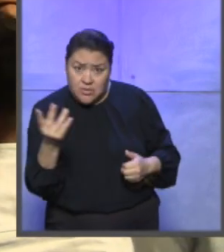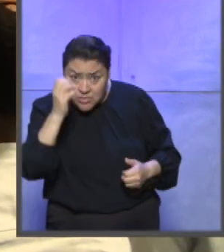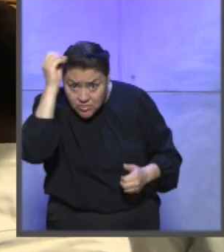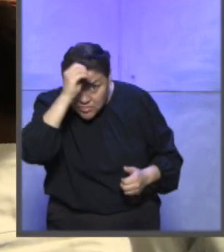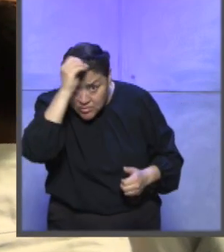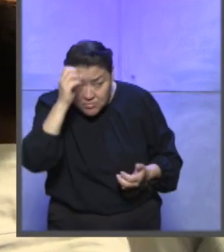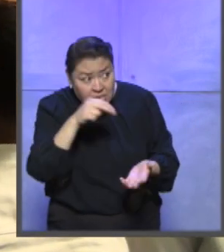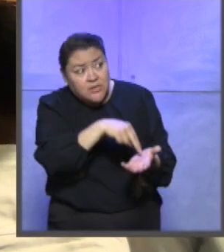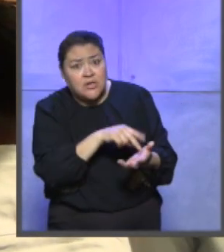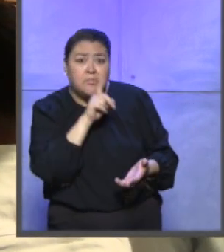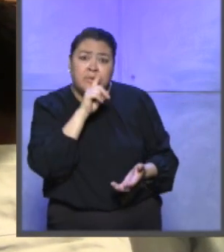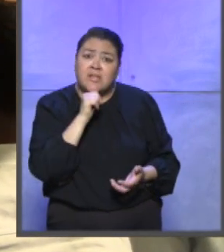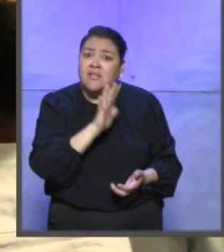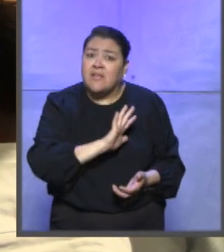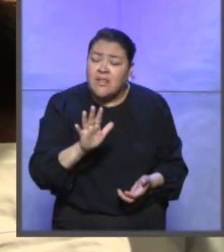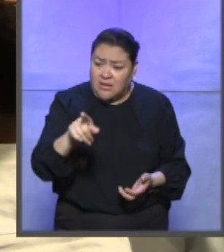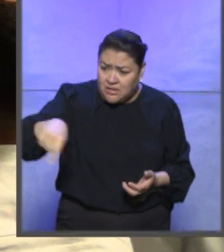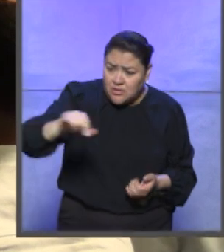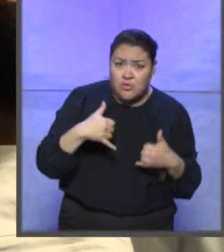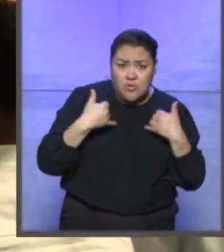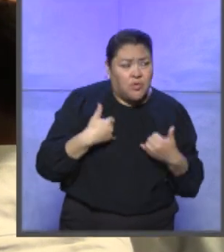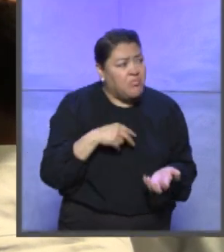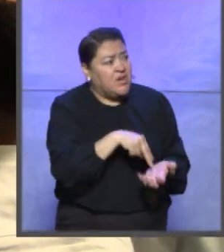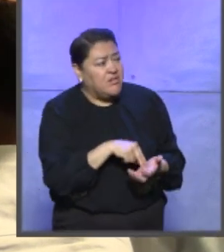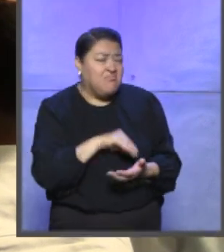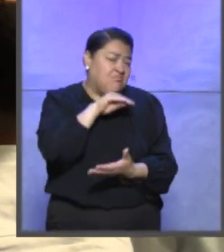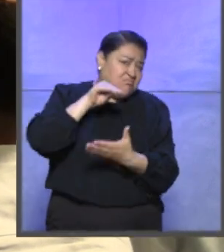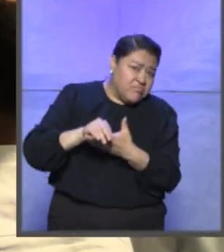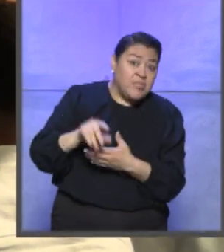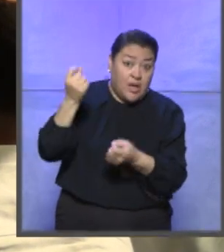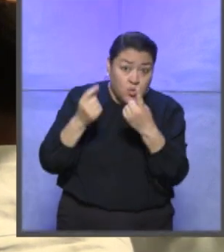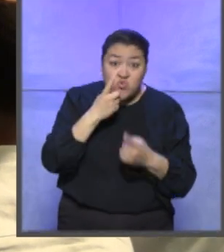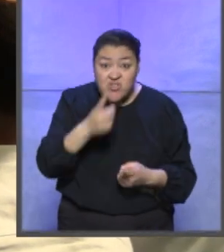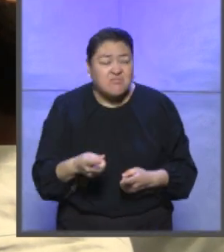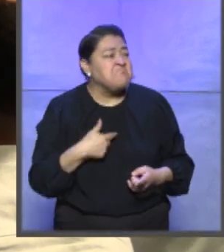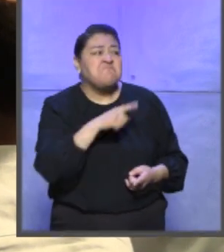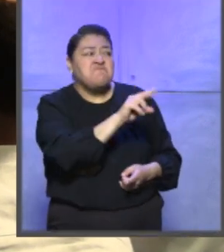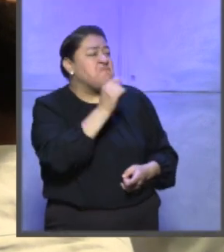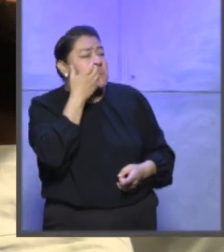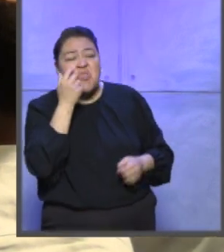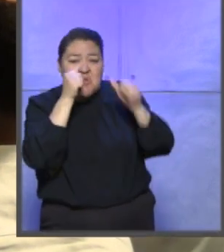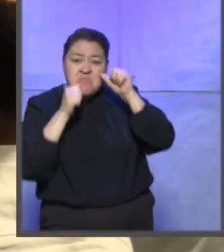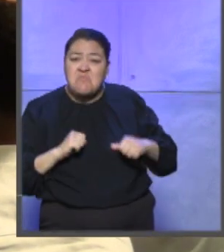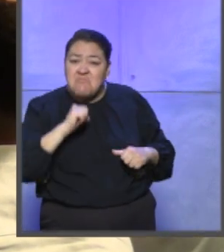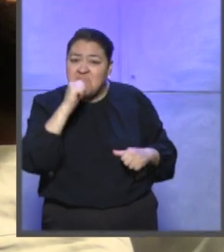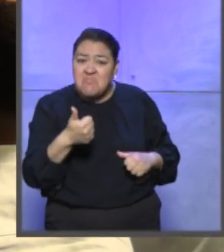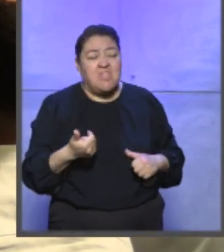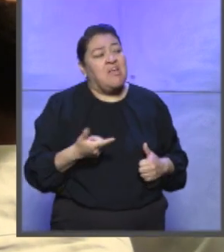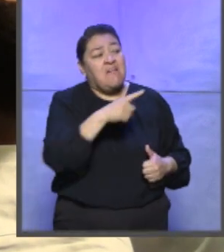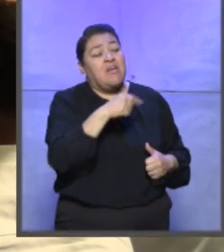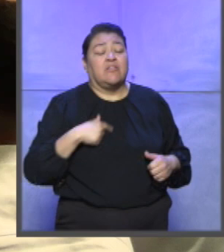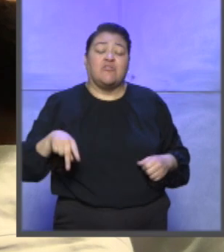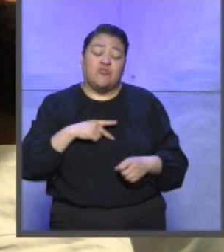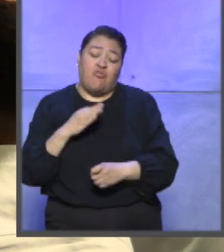De repente se notan, nosotros queremos oportunidades, queremos participar, no nos toman en cuenta, no nos abren los espacios,